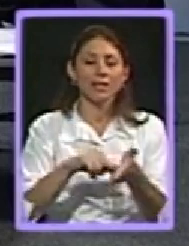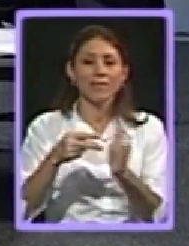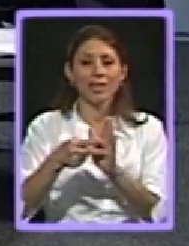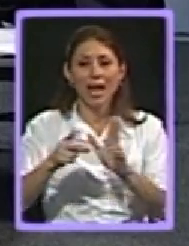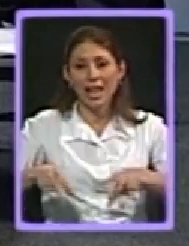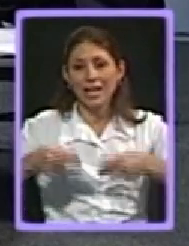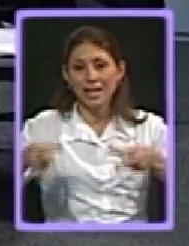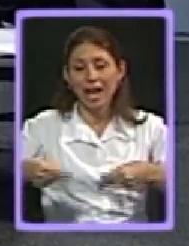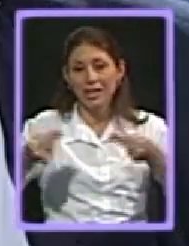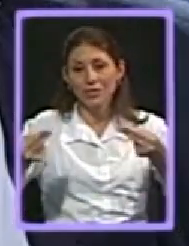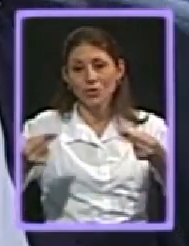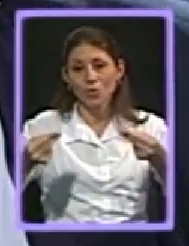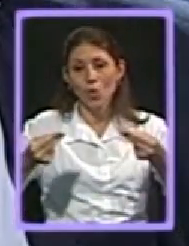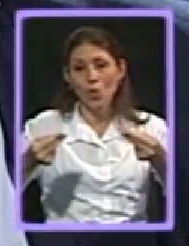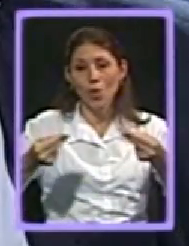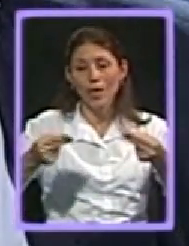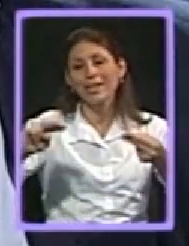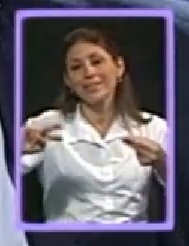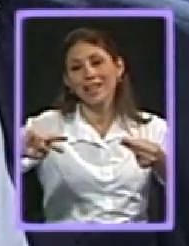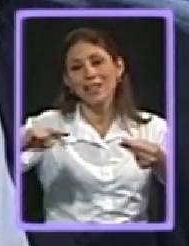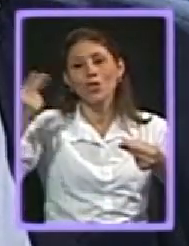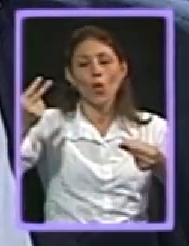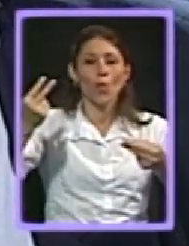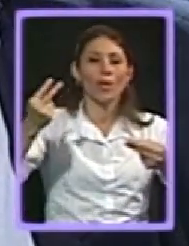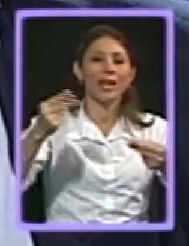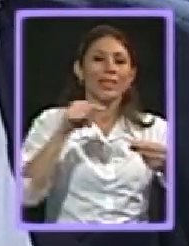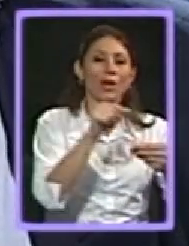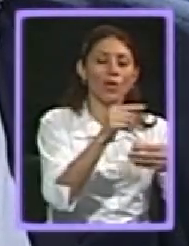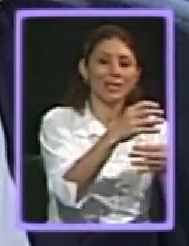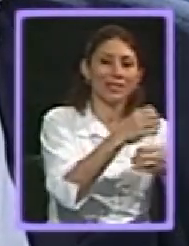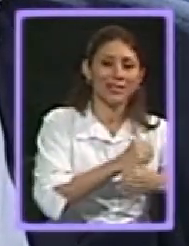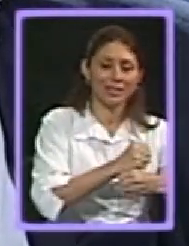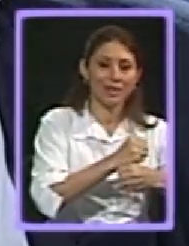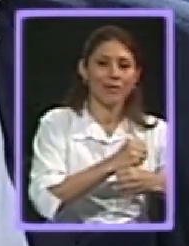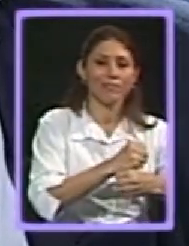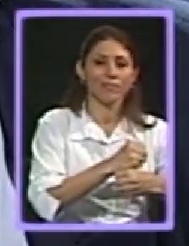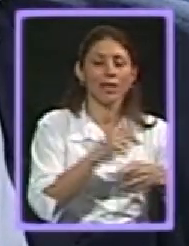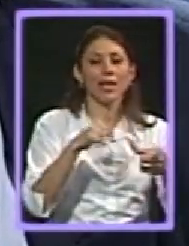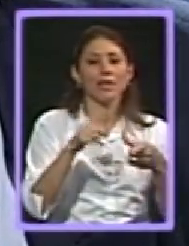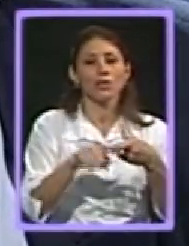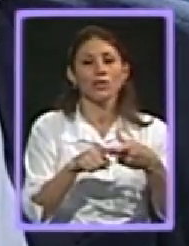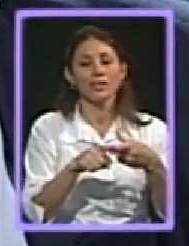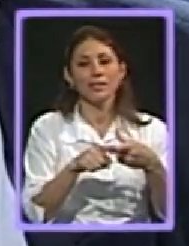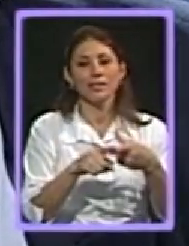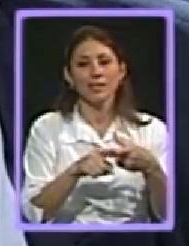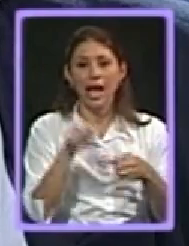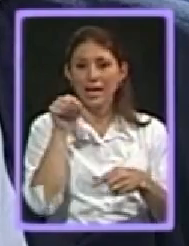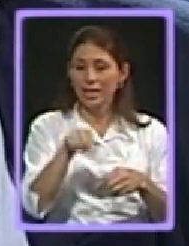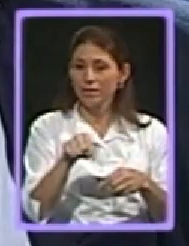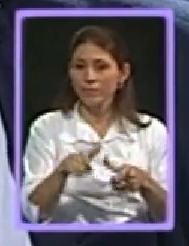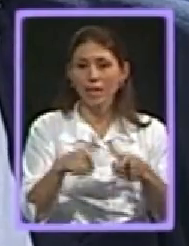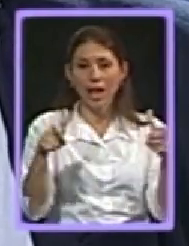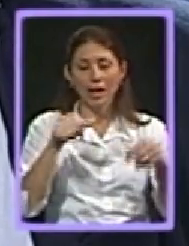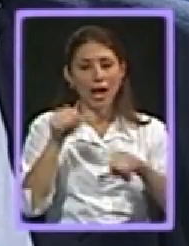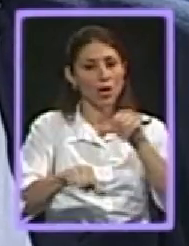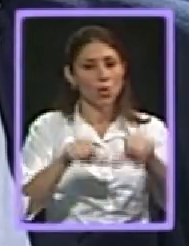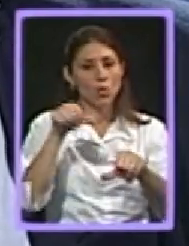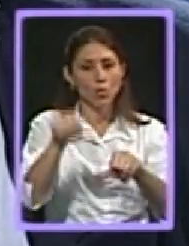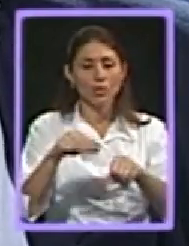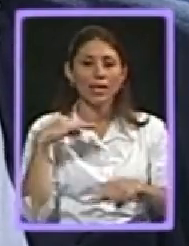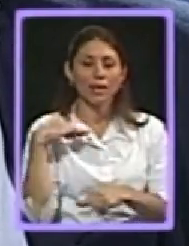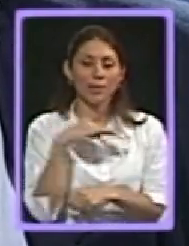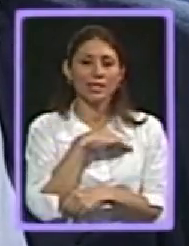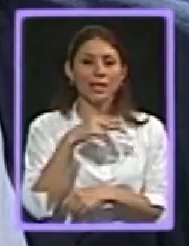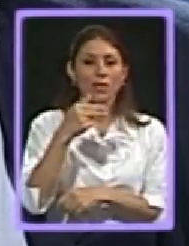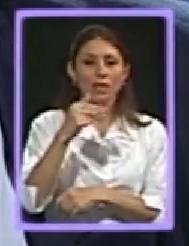es prácticamente el doble de lo que se recibe por ingresos corrientes. Y entonces aquí la gran lucha del Ministerio de